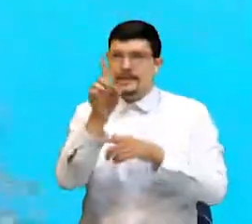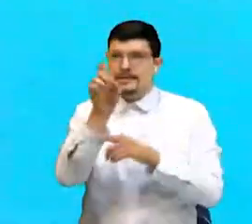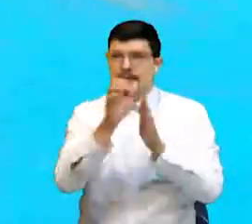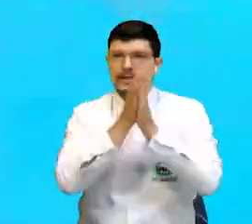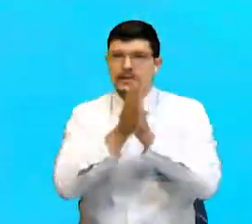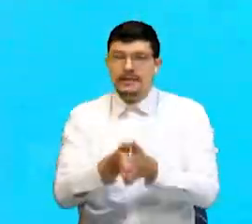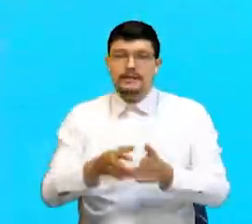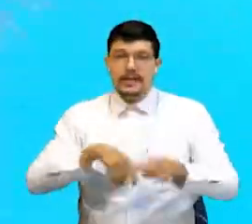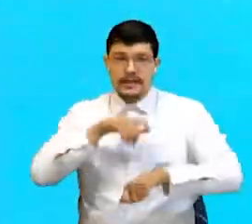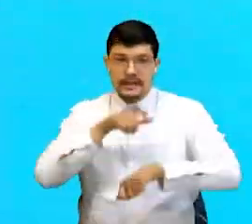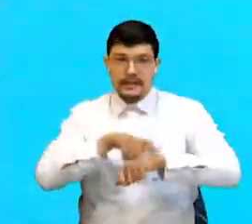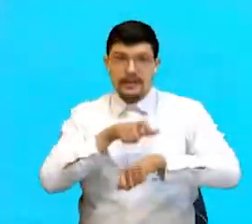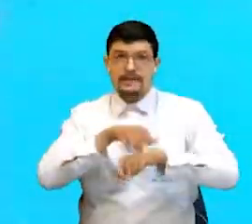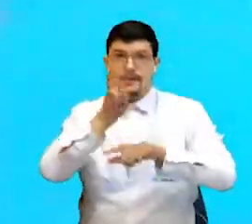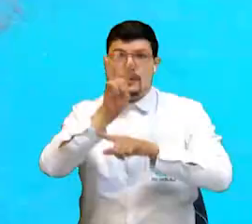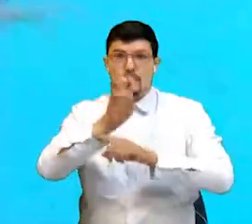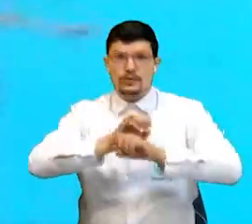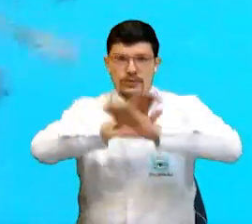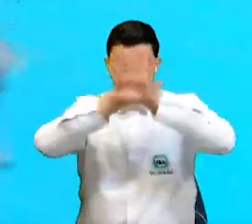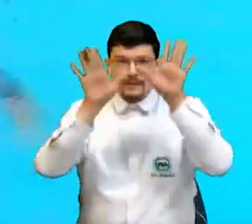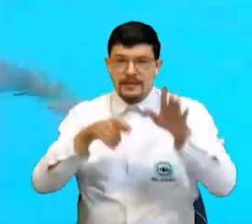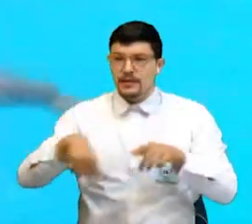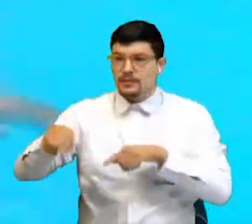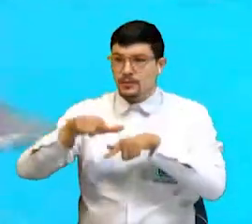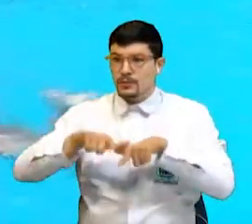a partir de las 8 de la mañana en el complejo acuático de cúcuta